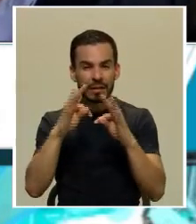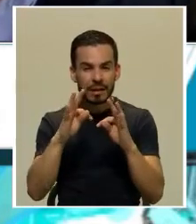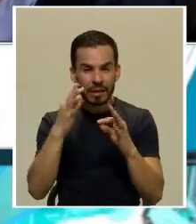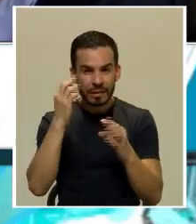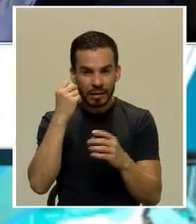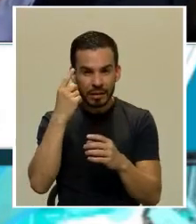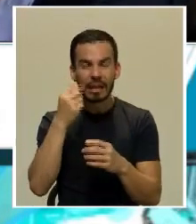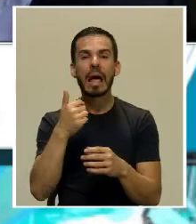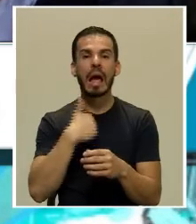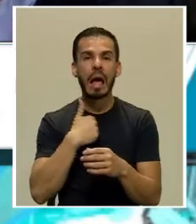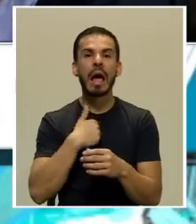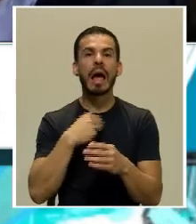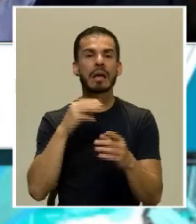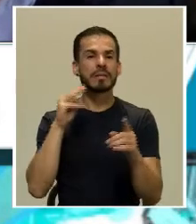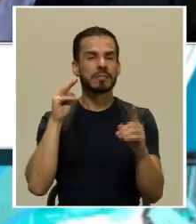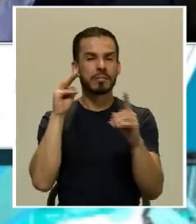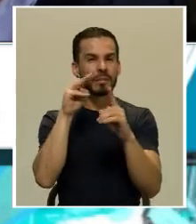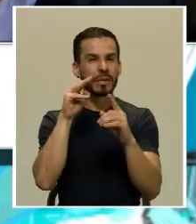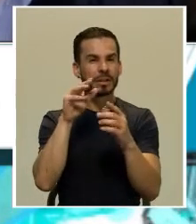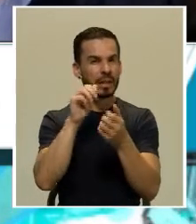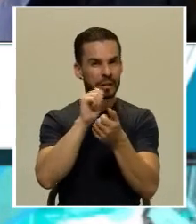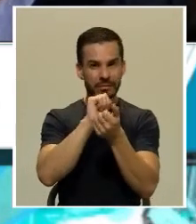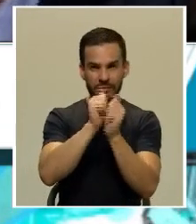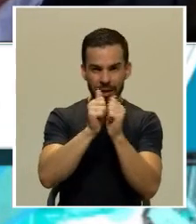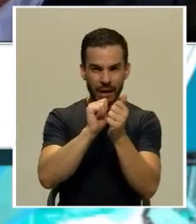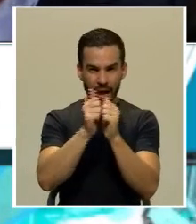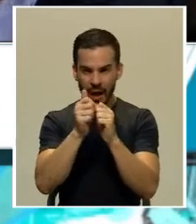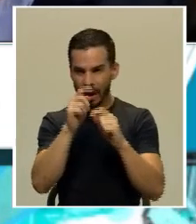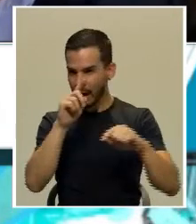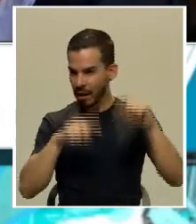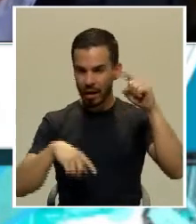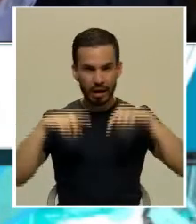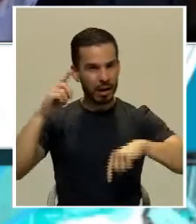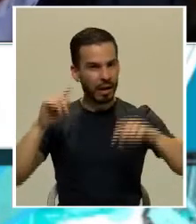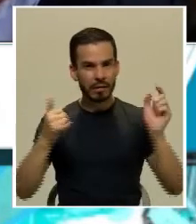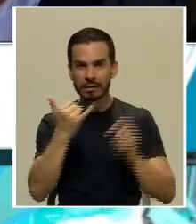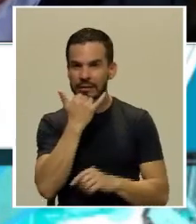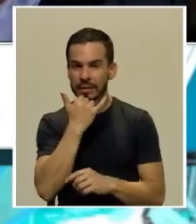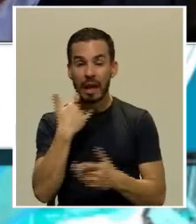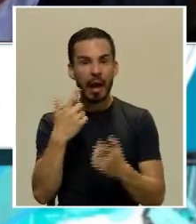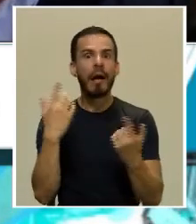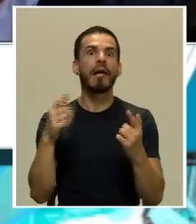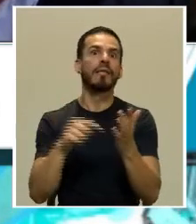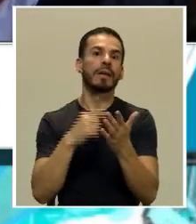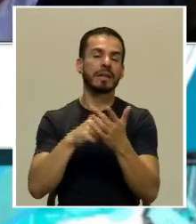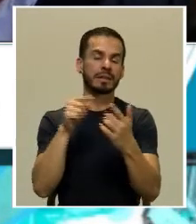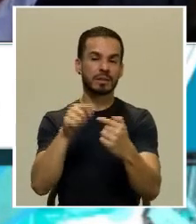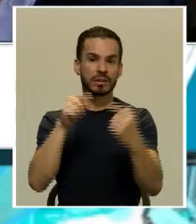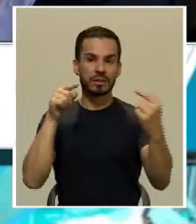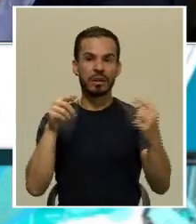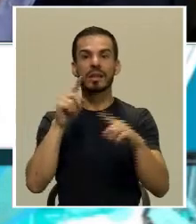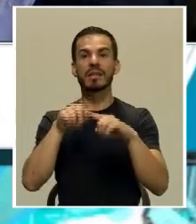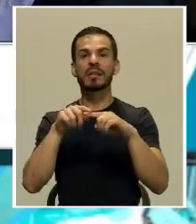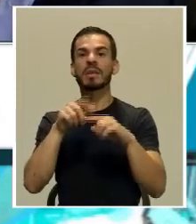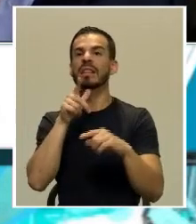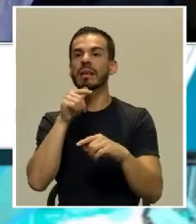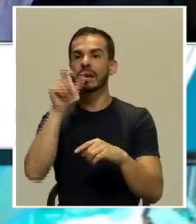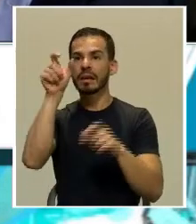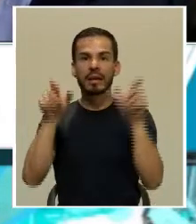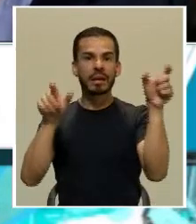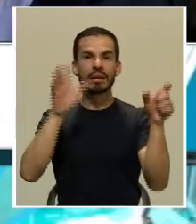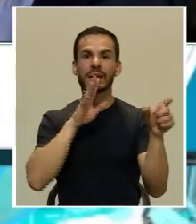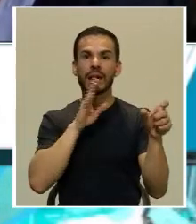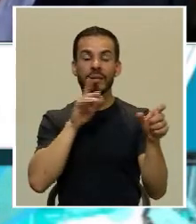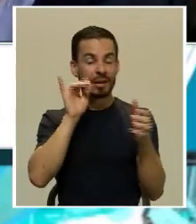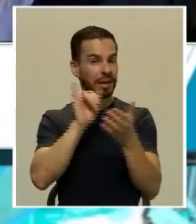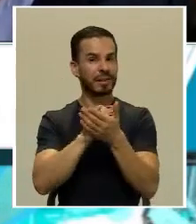sí hay ciertamente mensajes cambiantes, erráticos y a veces contradictorios según qué jerarcas, y